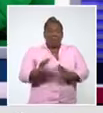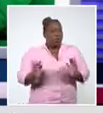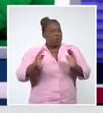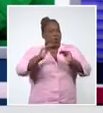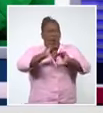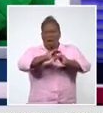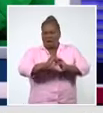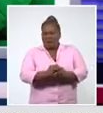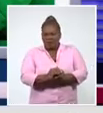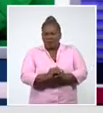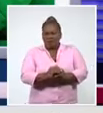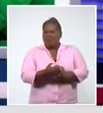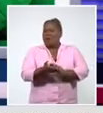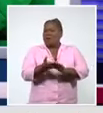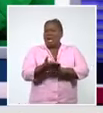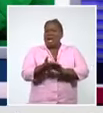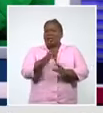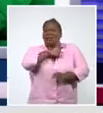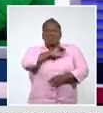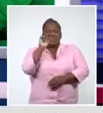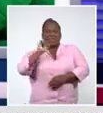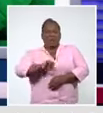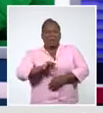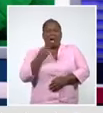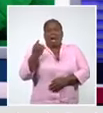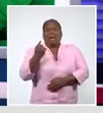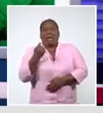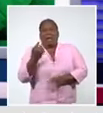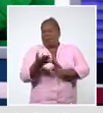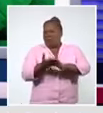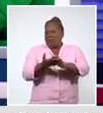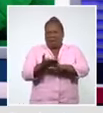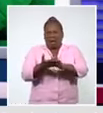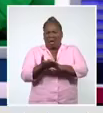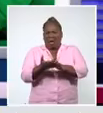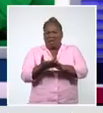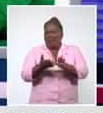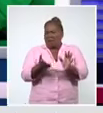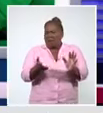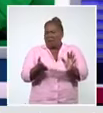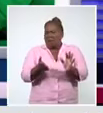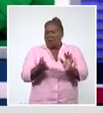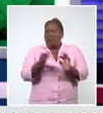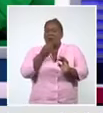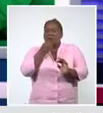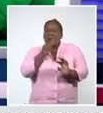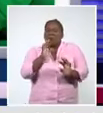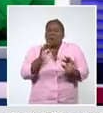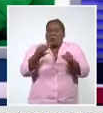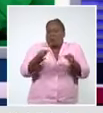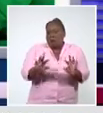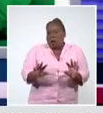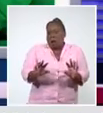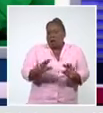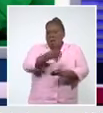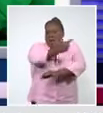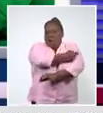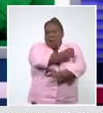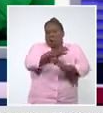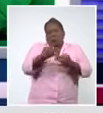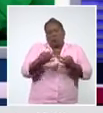magnitud, excepto las que habitualmente puede producir una vacuna y a veces hasta menos. Y que se